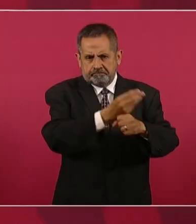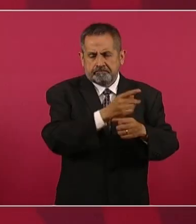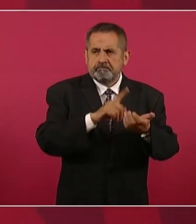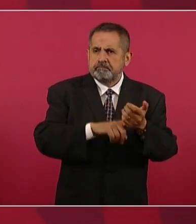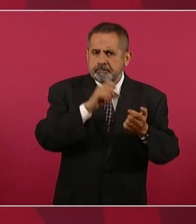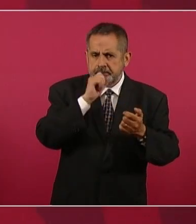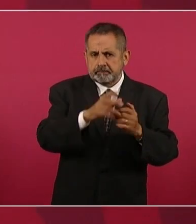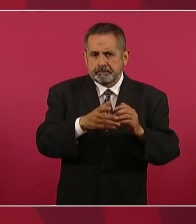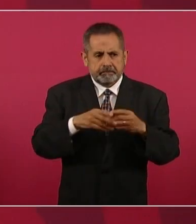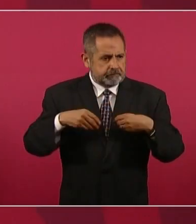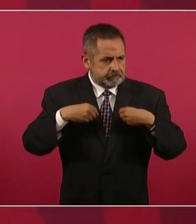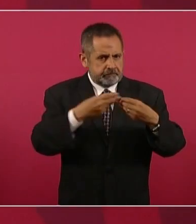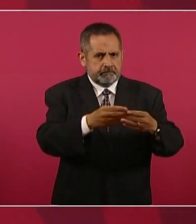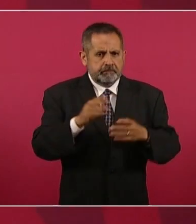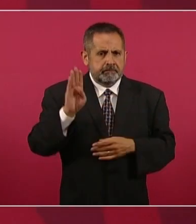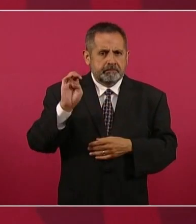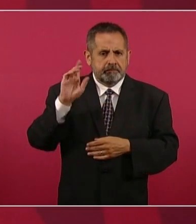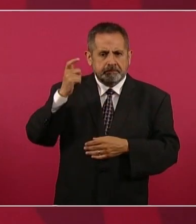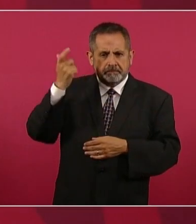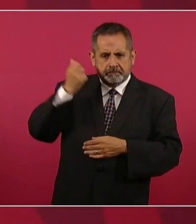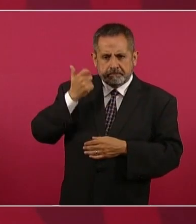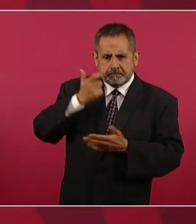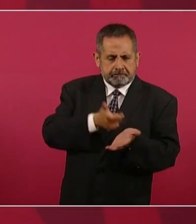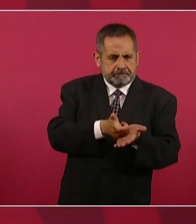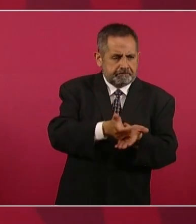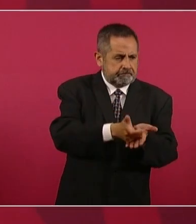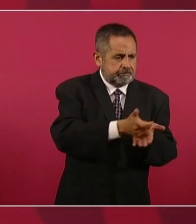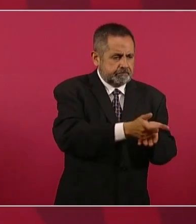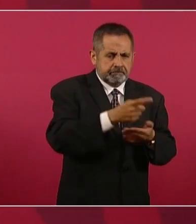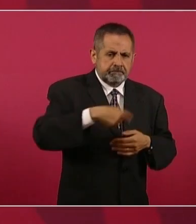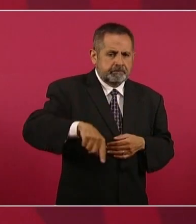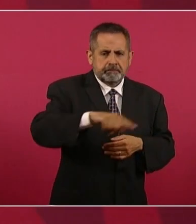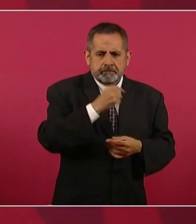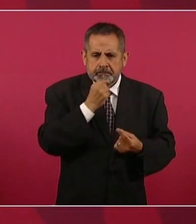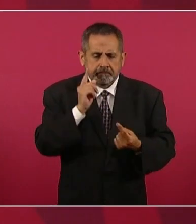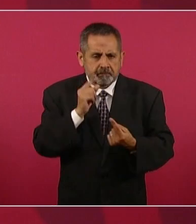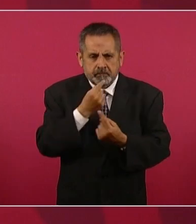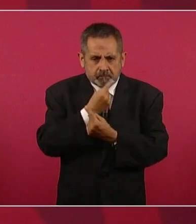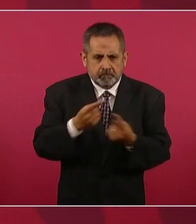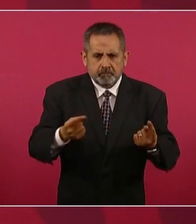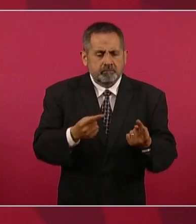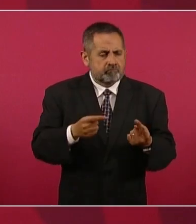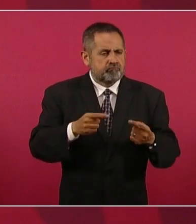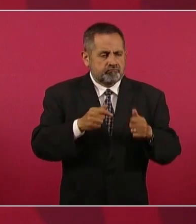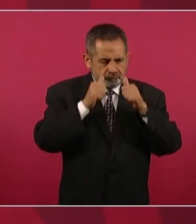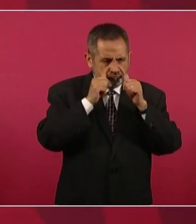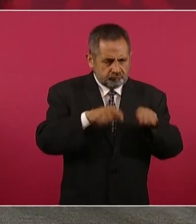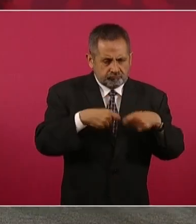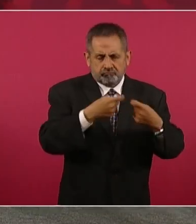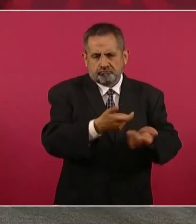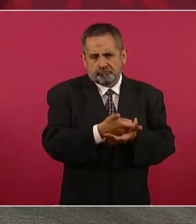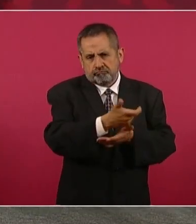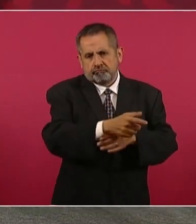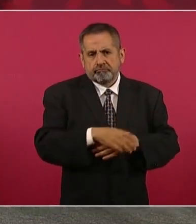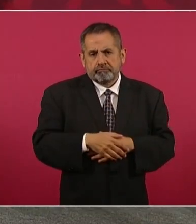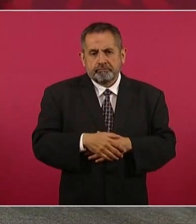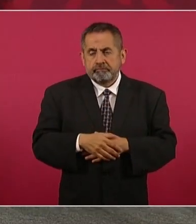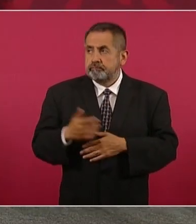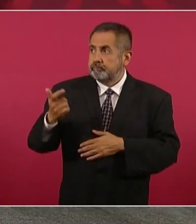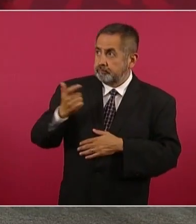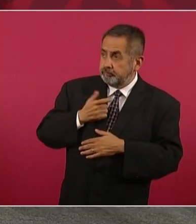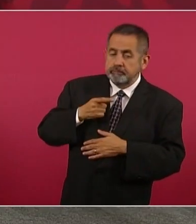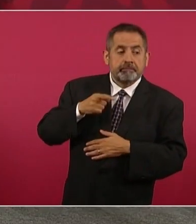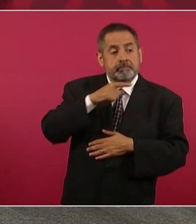vamos a otorgar las becas para la atención a las niñas, a los niños. Ellos van a